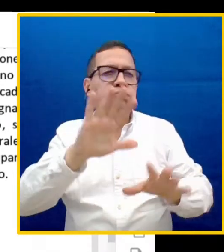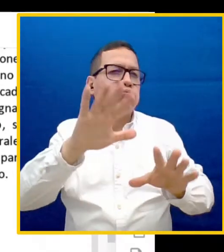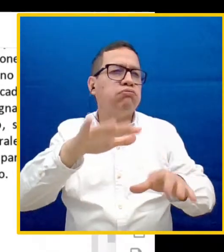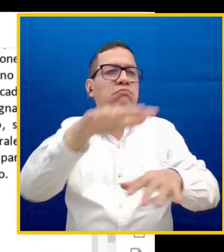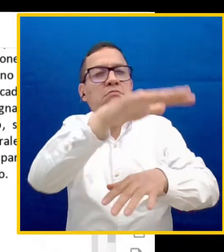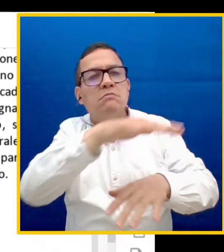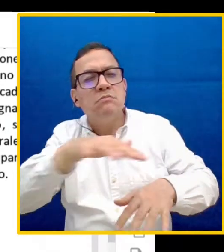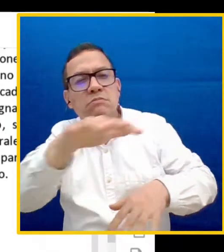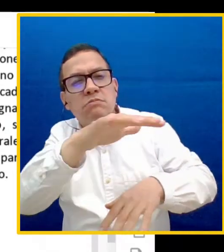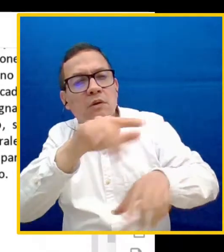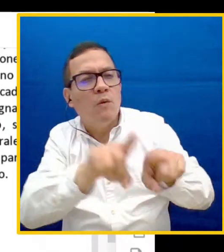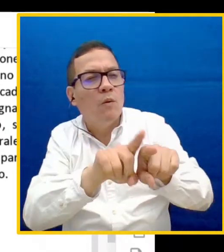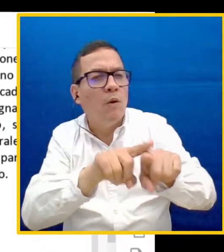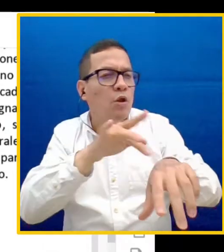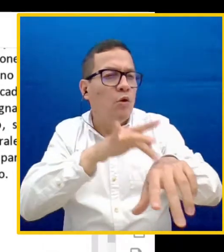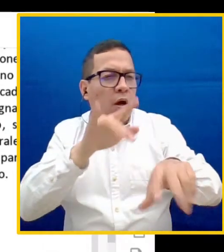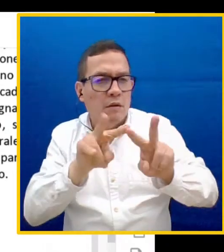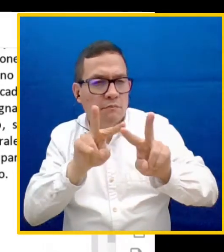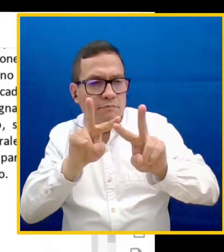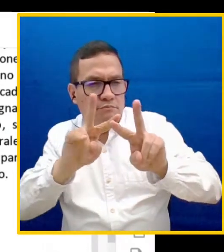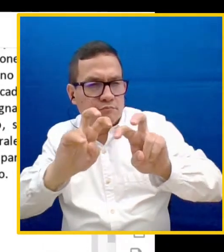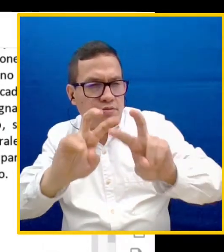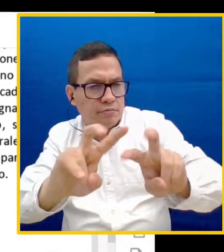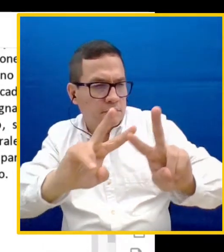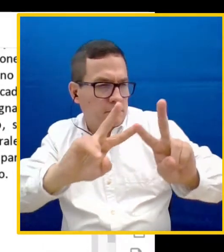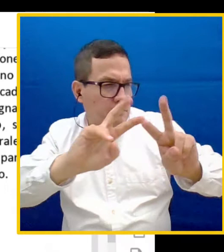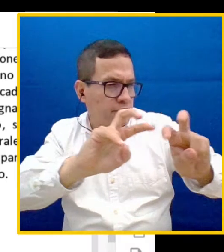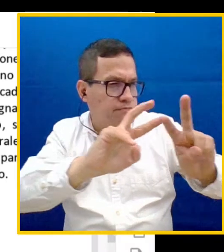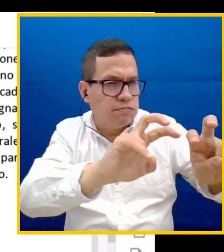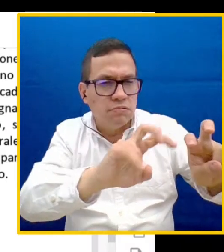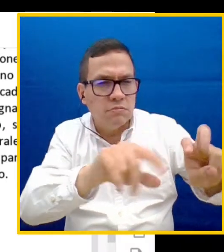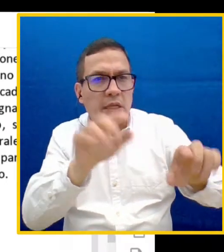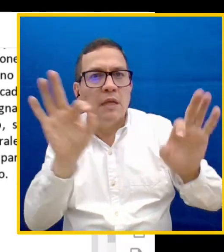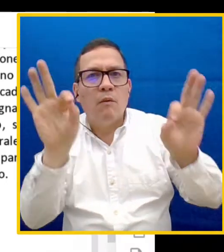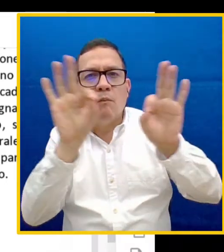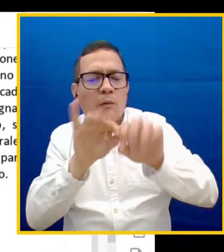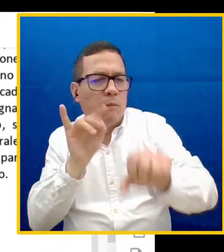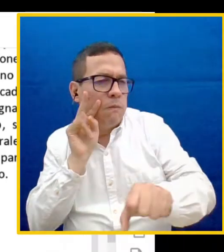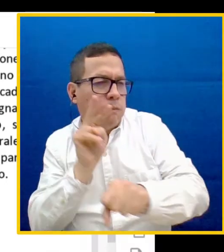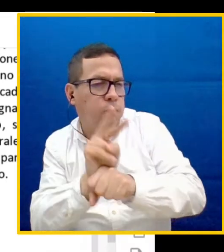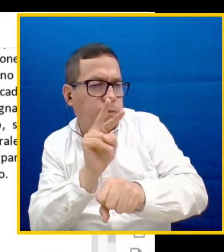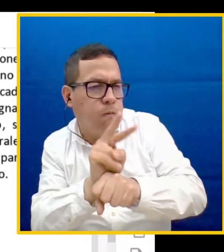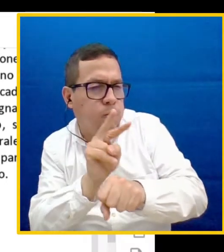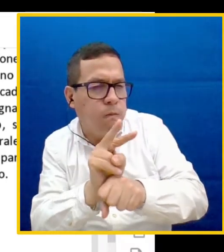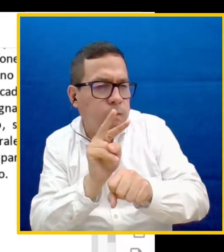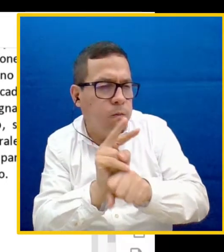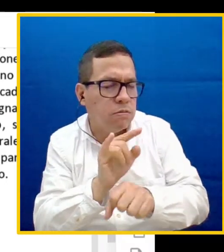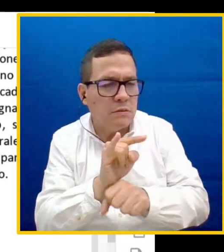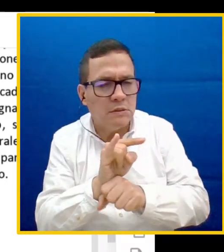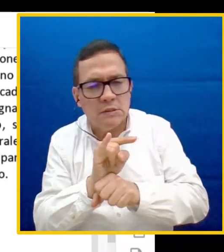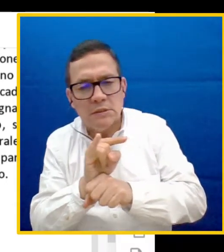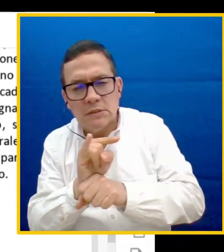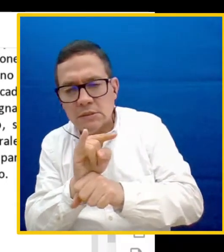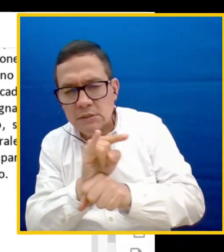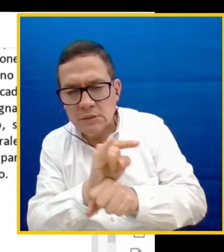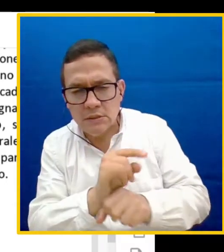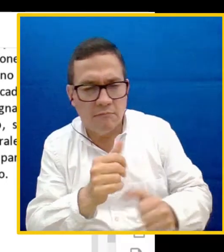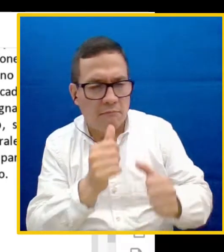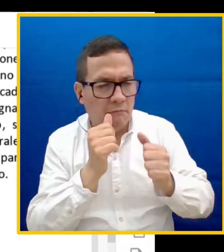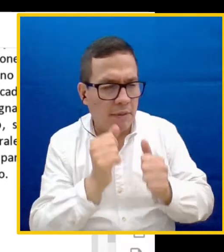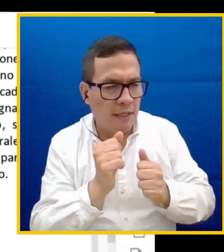por descubrir, es decir, hay que observarla bien, lo que nos lleva a su